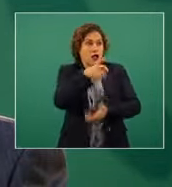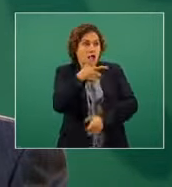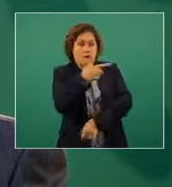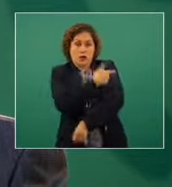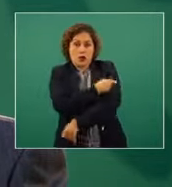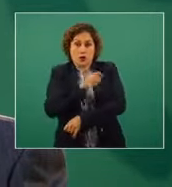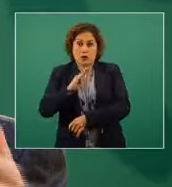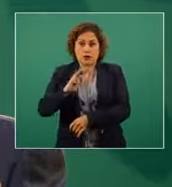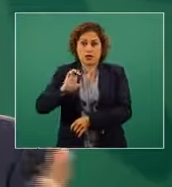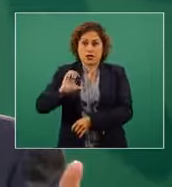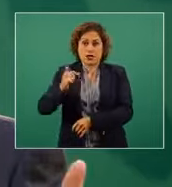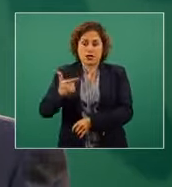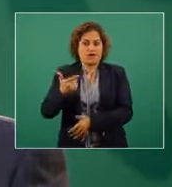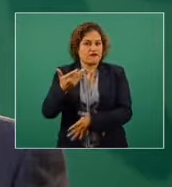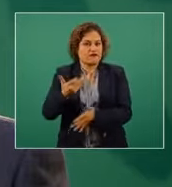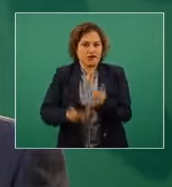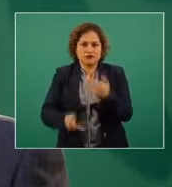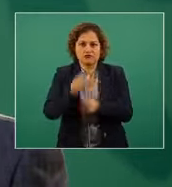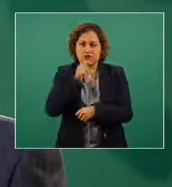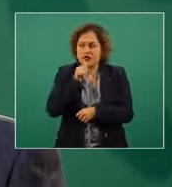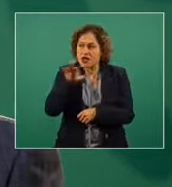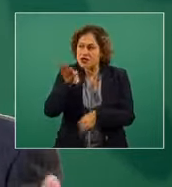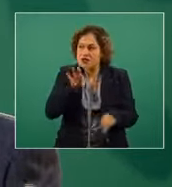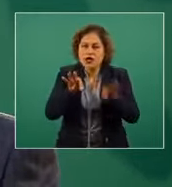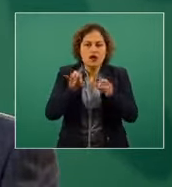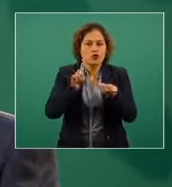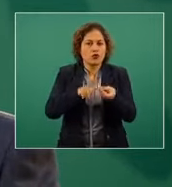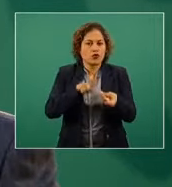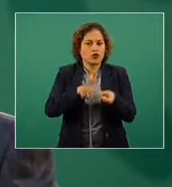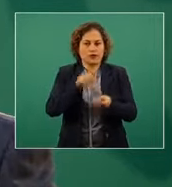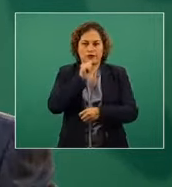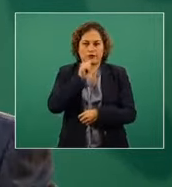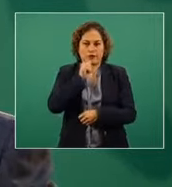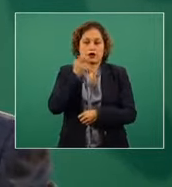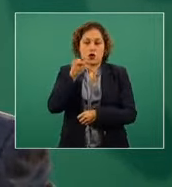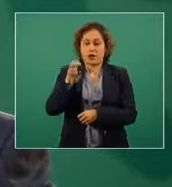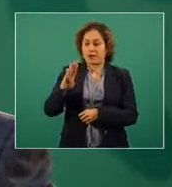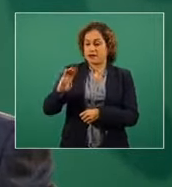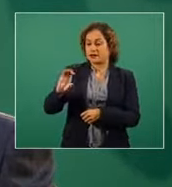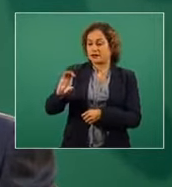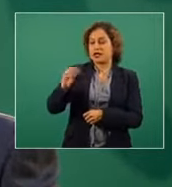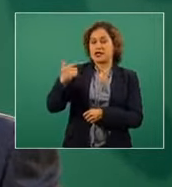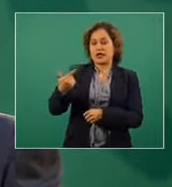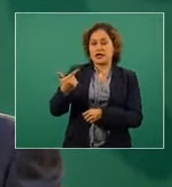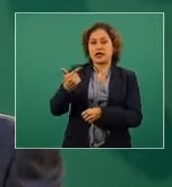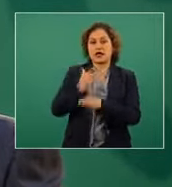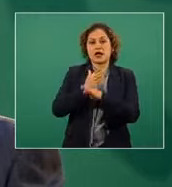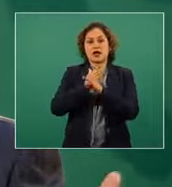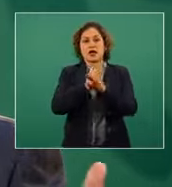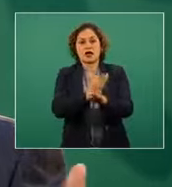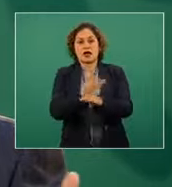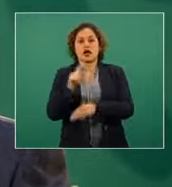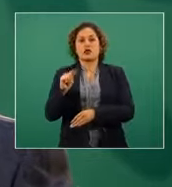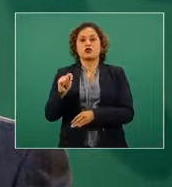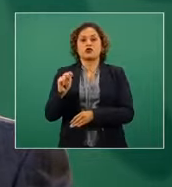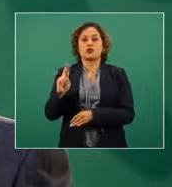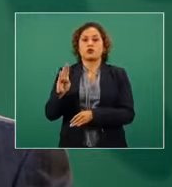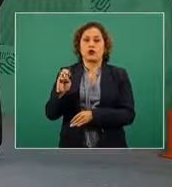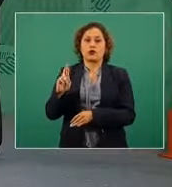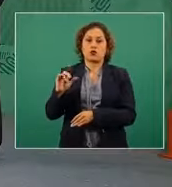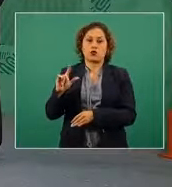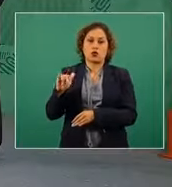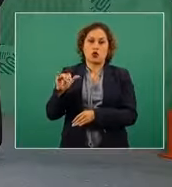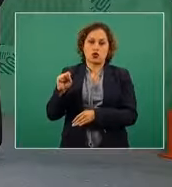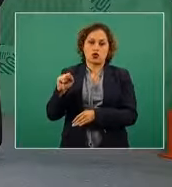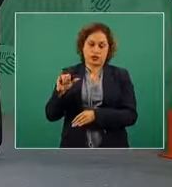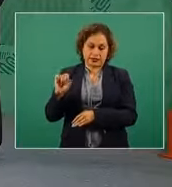vacuna BCG. Es una vacuna que previene la tuberculosis meningia en los niños. Es una vacuna,